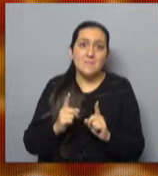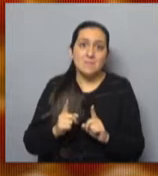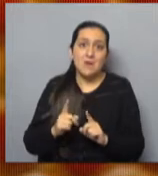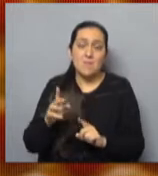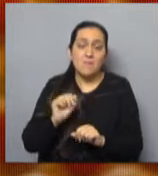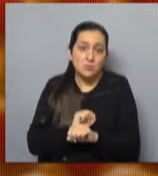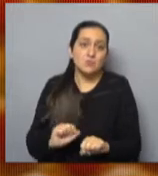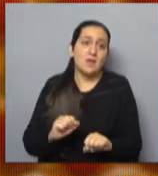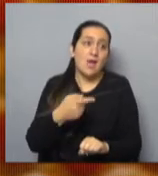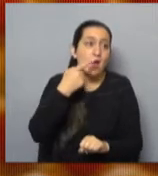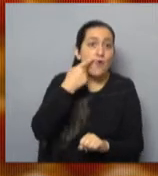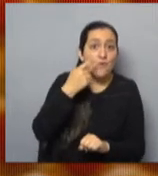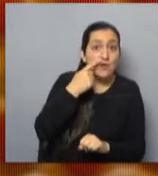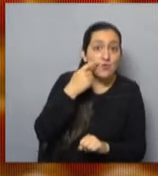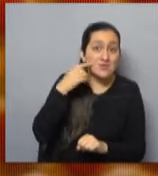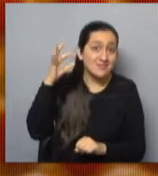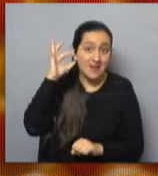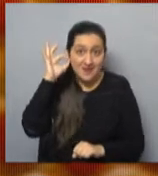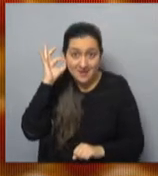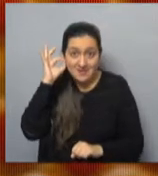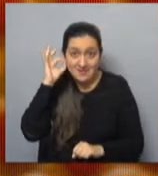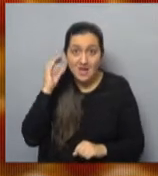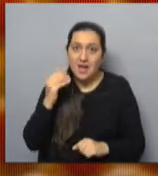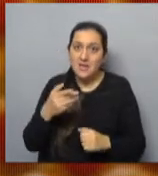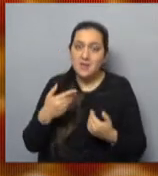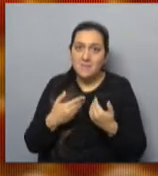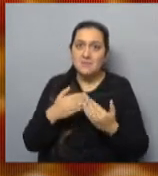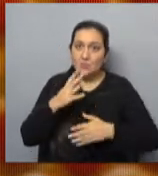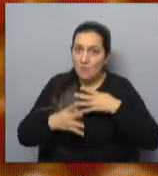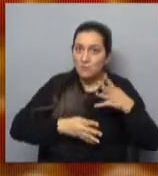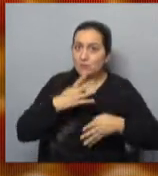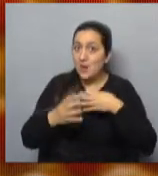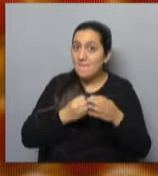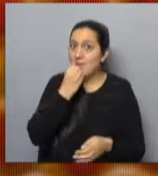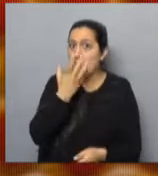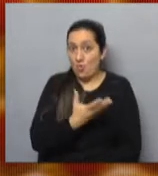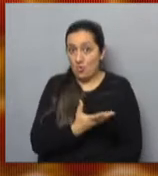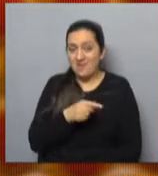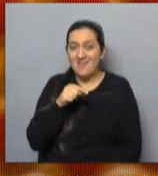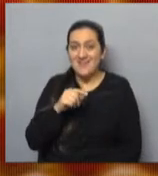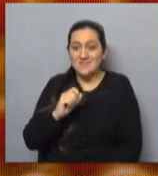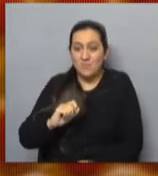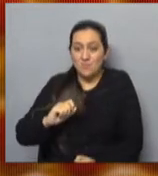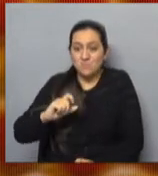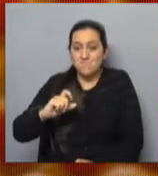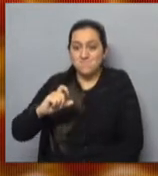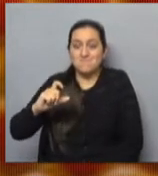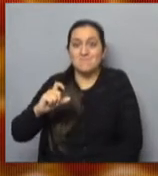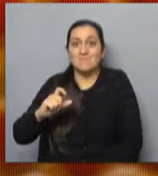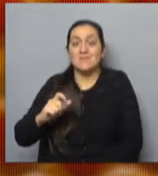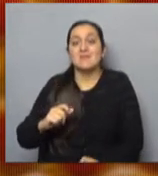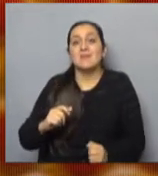que a los que a los varones y empiezan a crecer y explotar esos proyectos ese crecimiento de la estructura